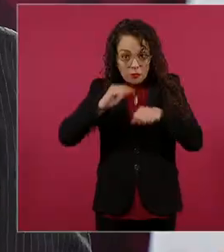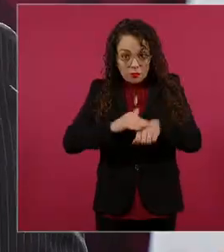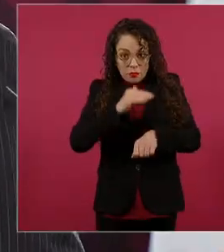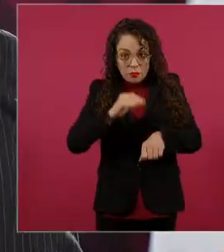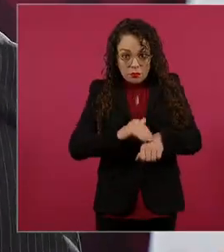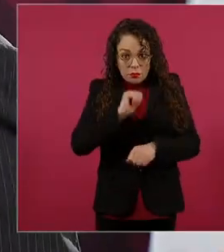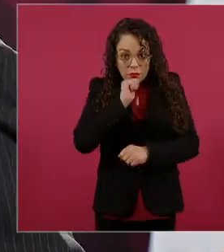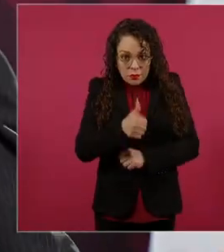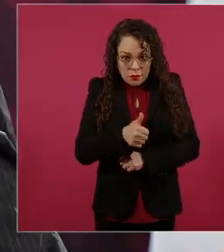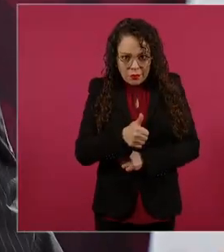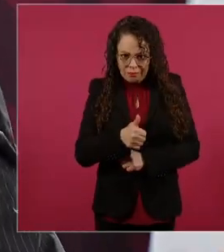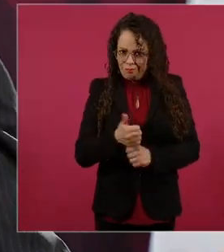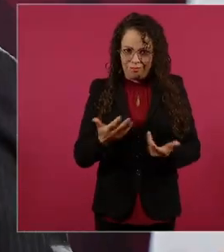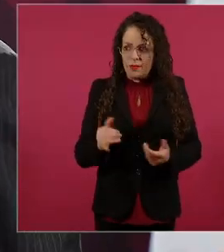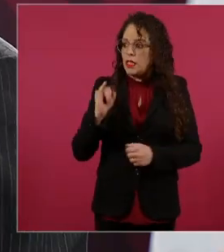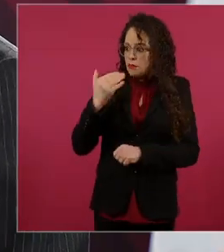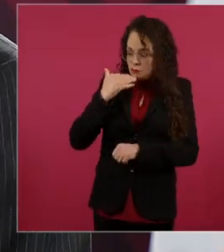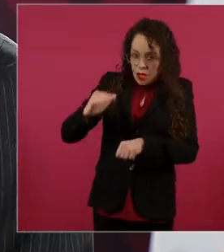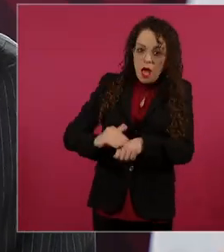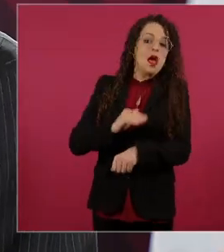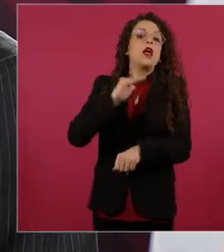es que pasaron